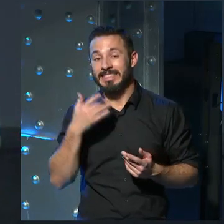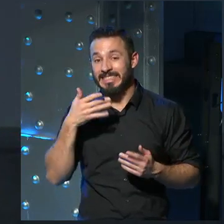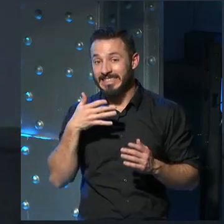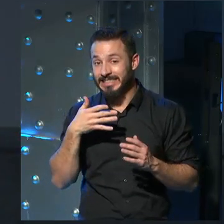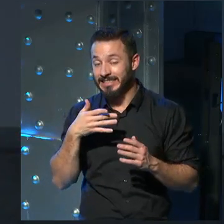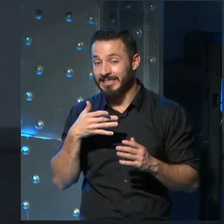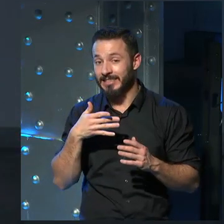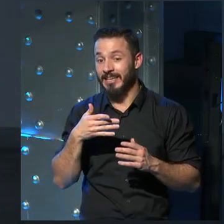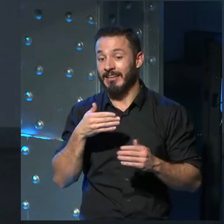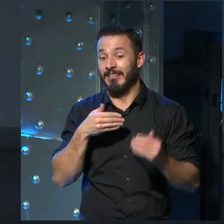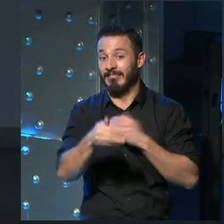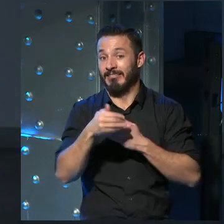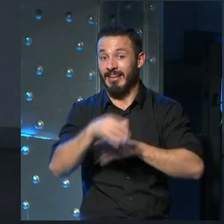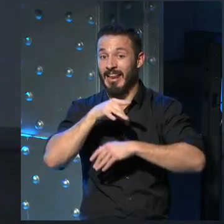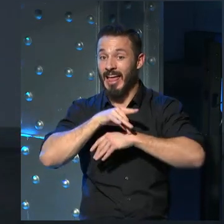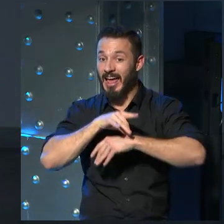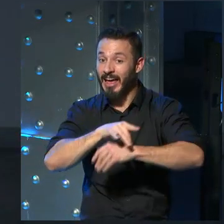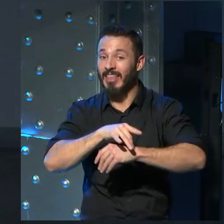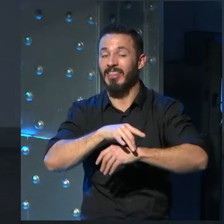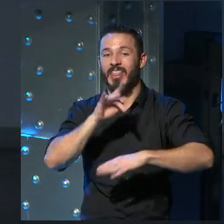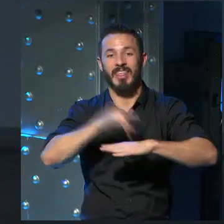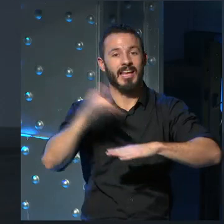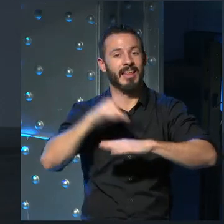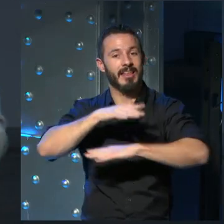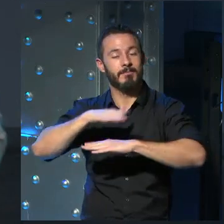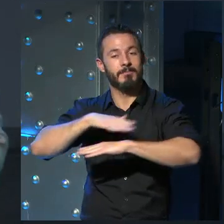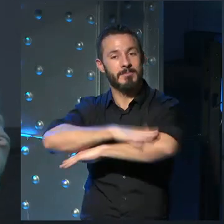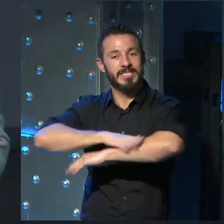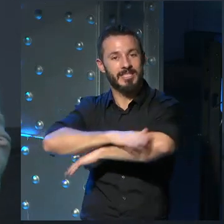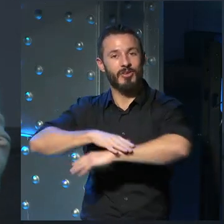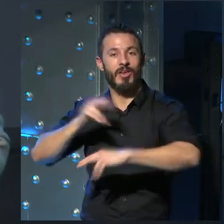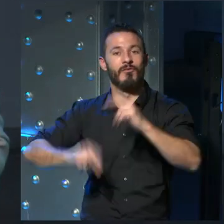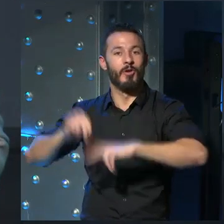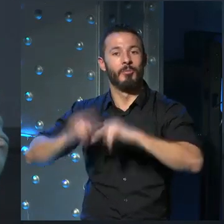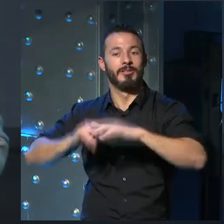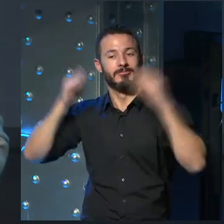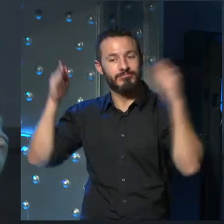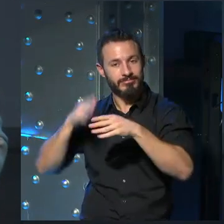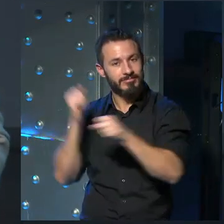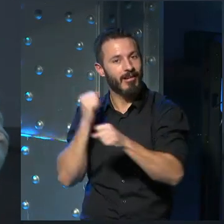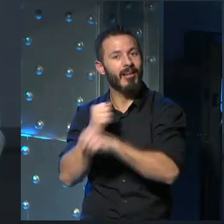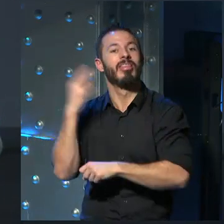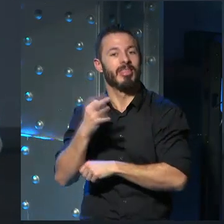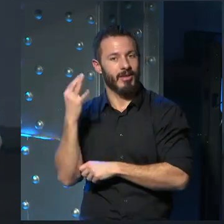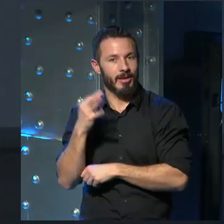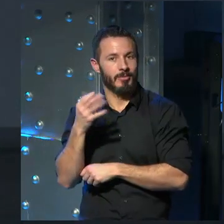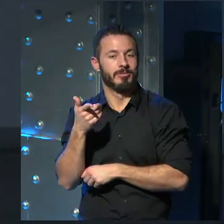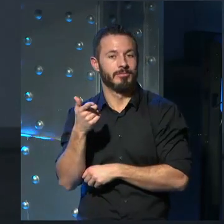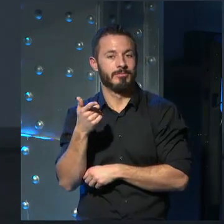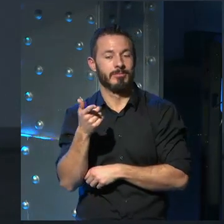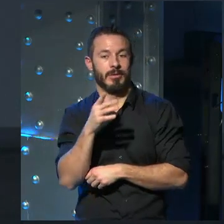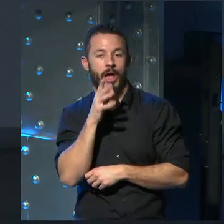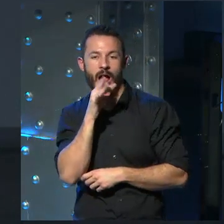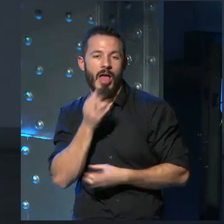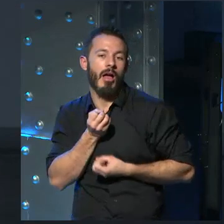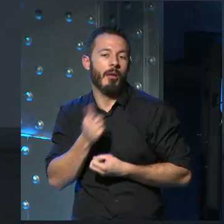trabajar en la agenda digital del Ministerio de Fomento. Y este es un objetivo que nos hemos marcado como prioritario. No lo estoy contando aquí porque estemos